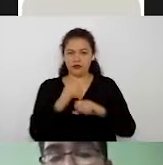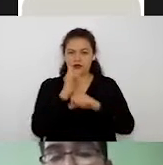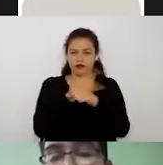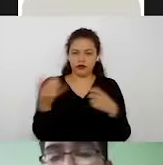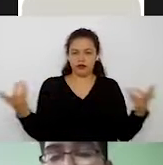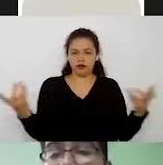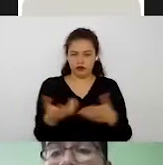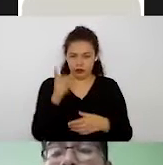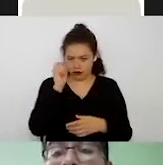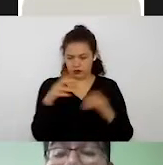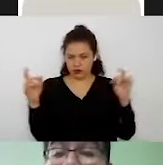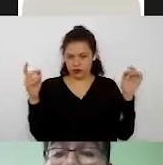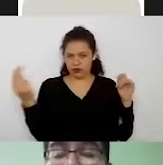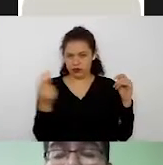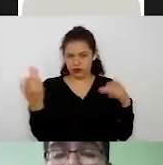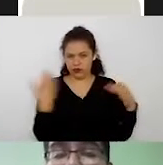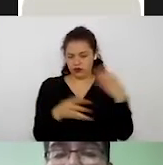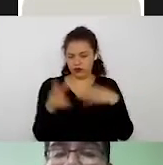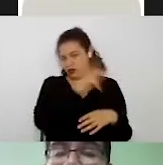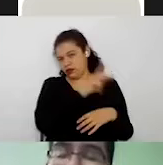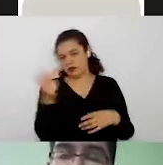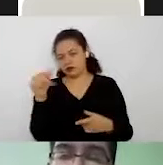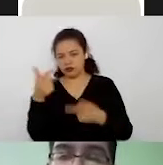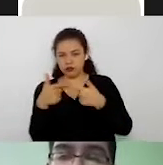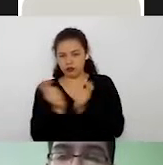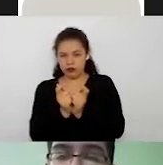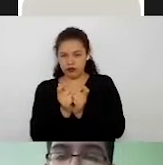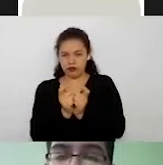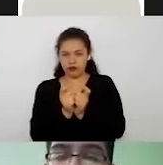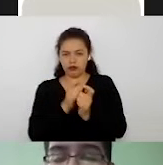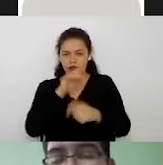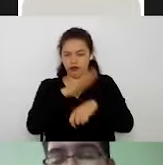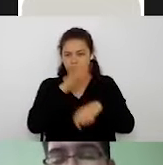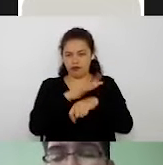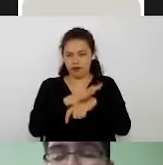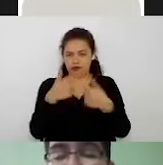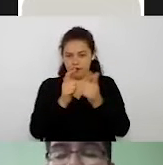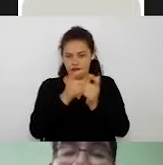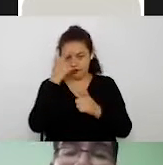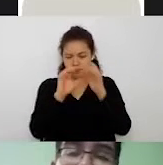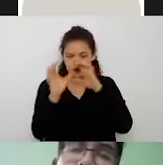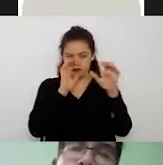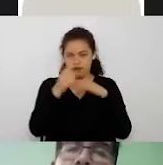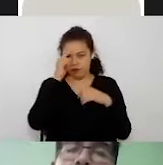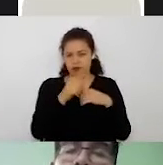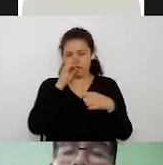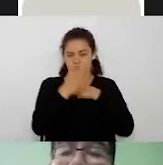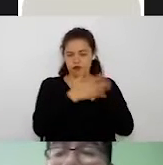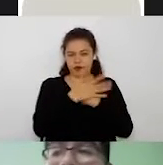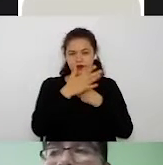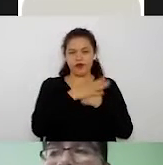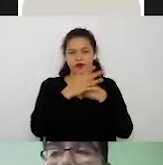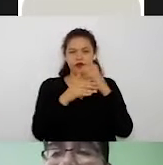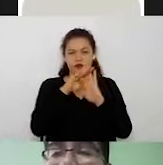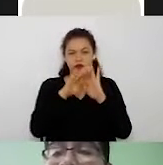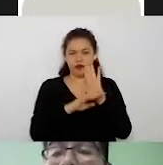que se ponga en contacto con todas las brigadas, y en especial con la brigada de comunicación, para que pues se avise cuál va a ser el protocolo,